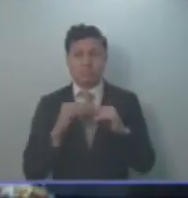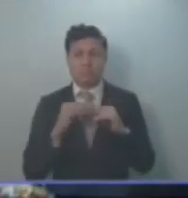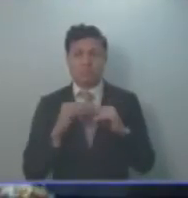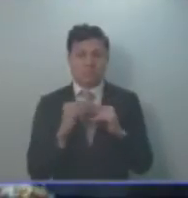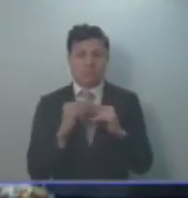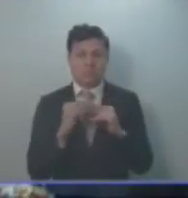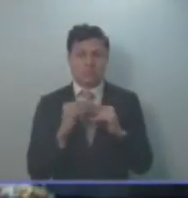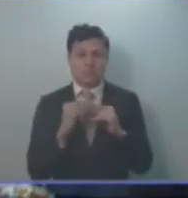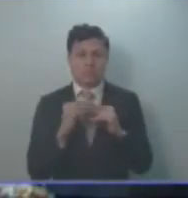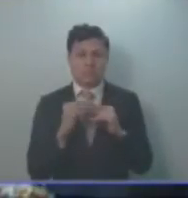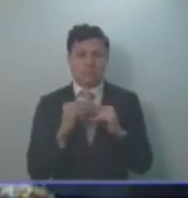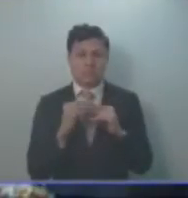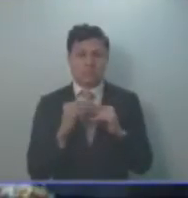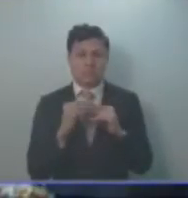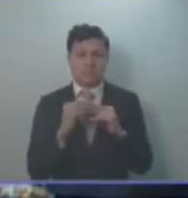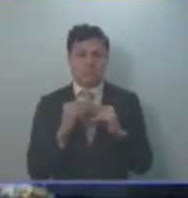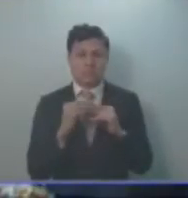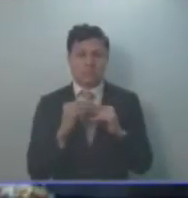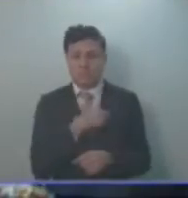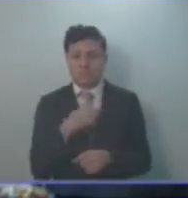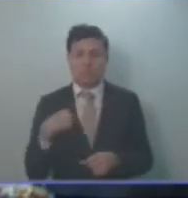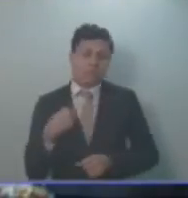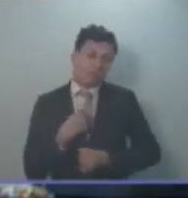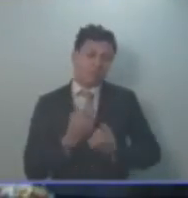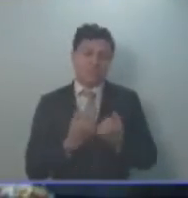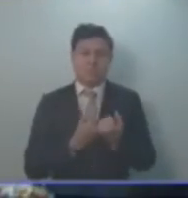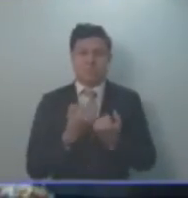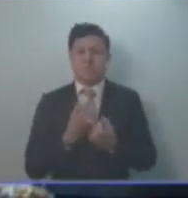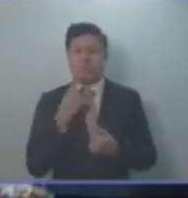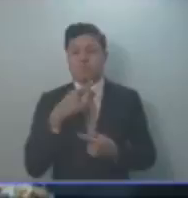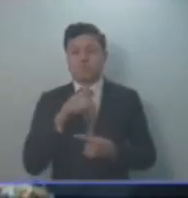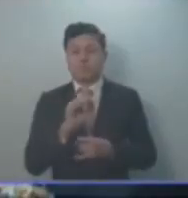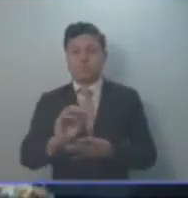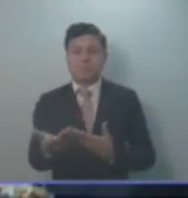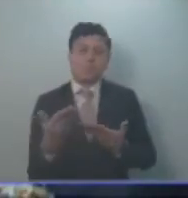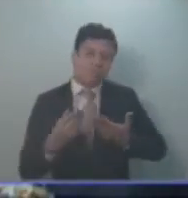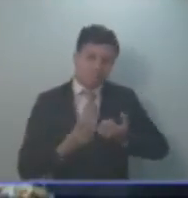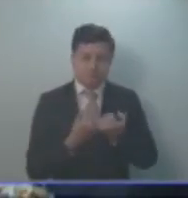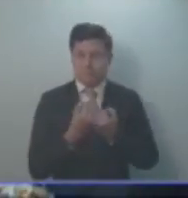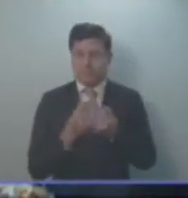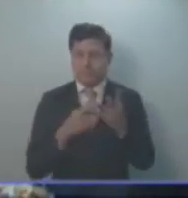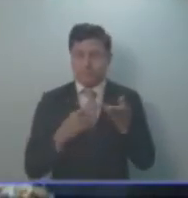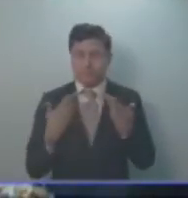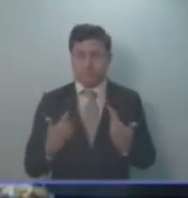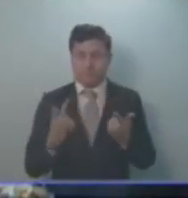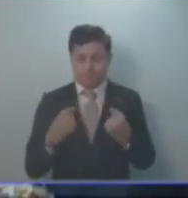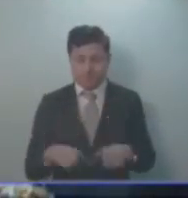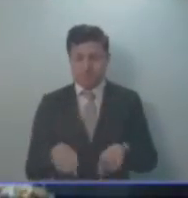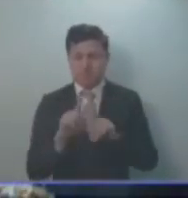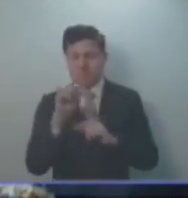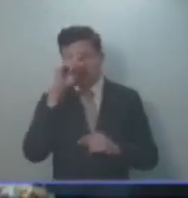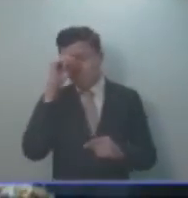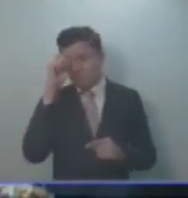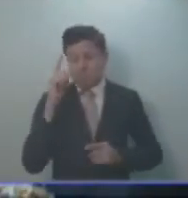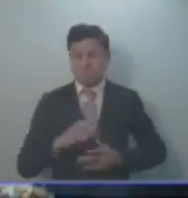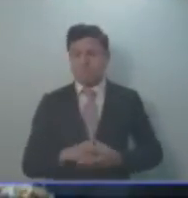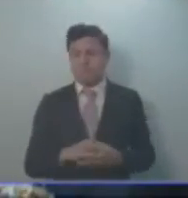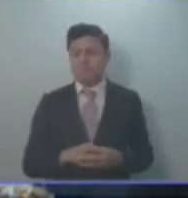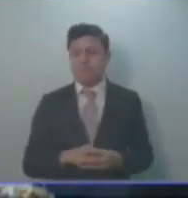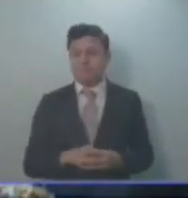especializada previa validación de su médico tratante, quienes tendrán el derecho a mantener su puesto de trabajo en